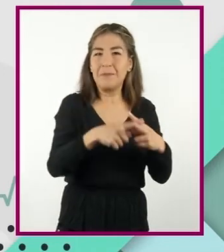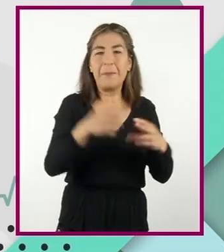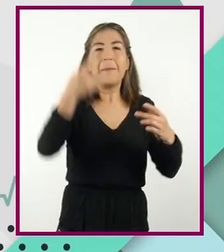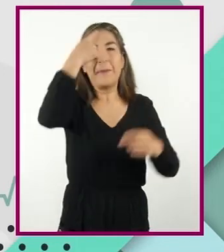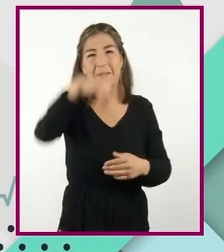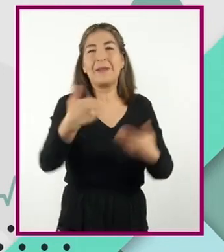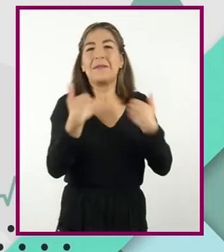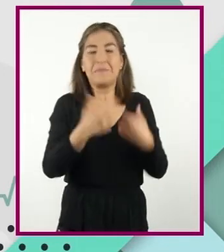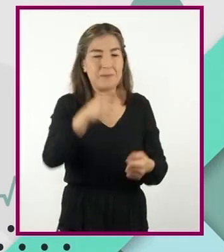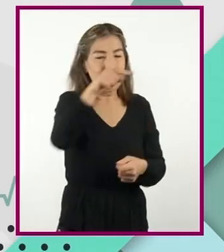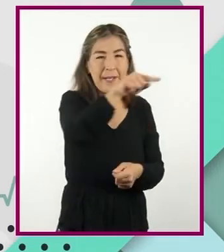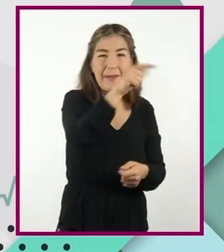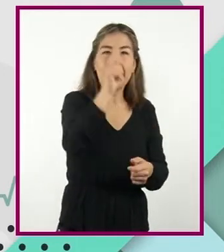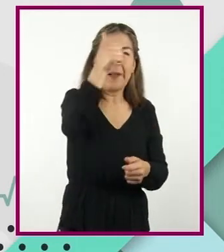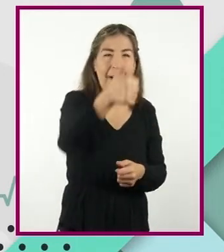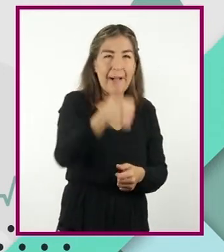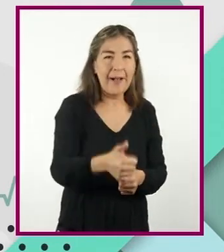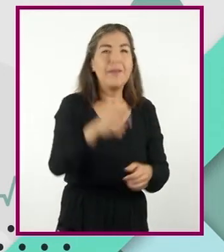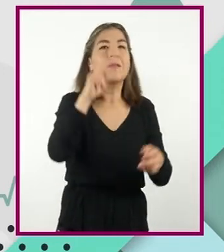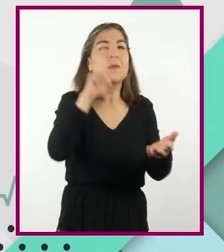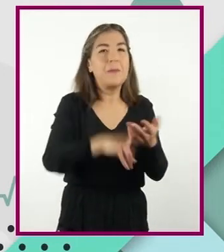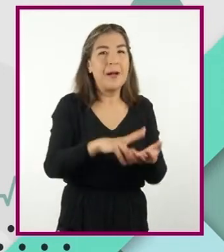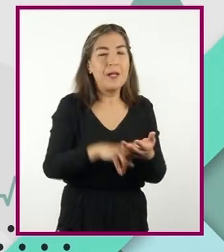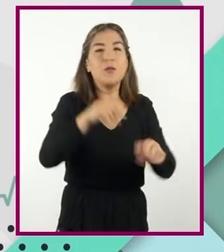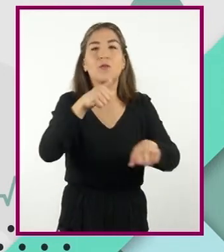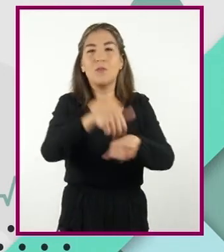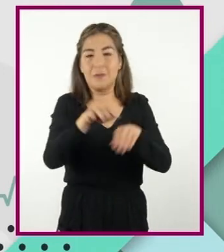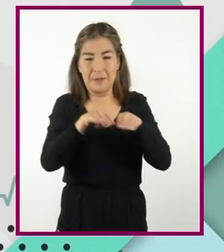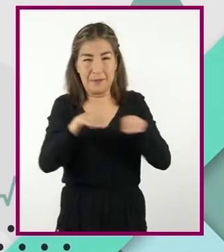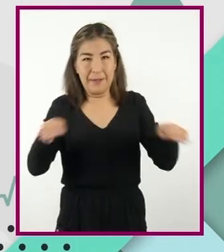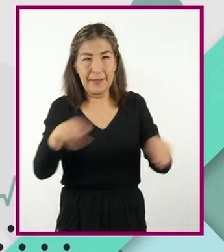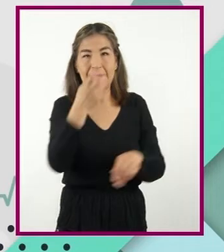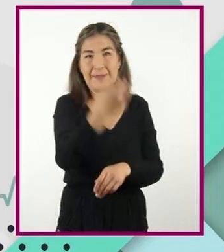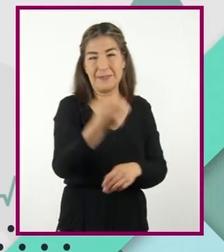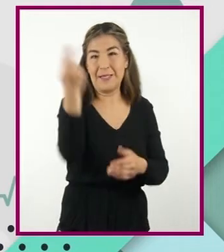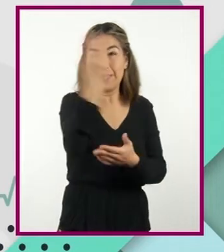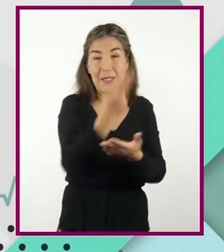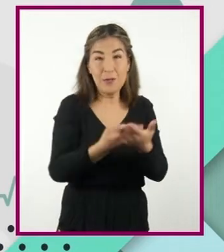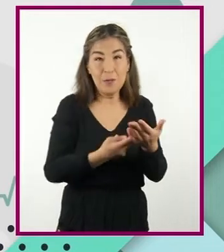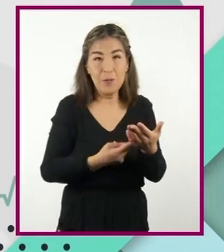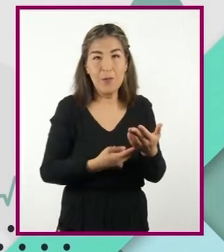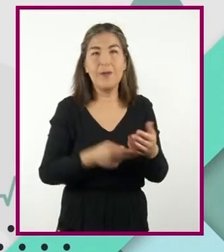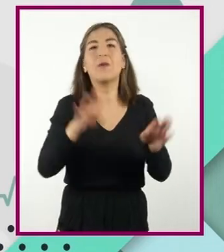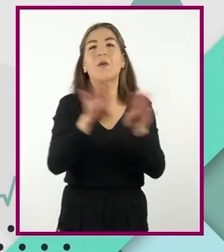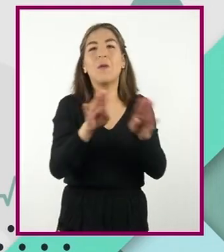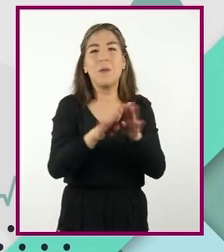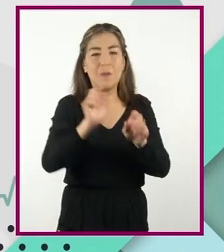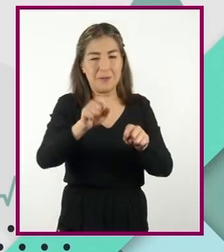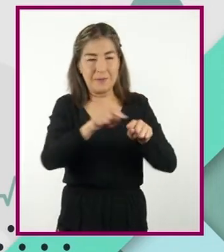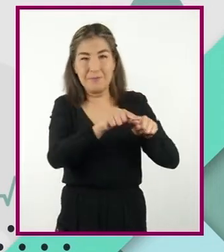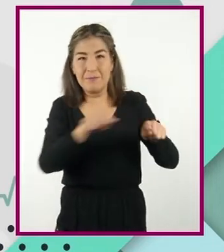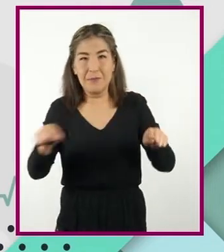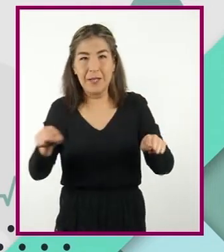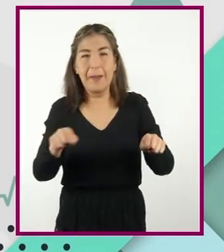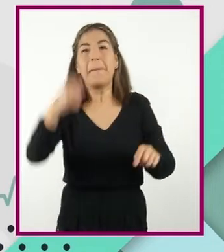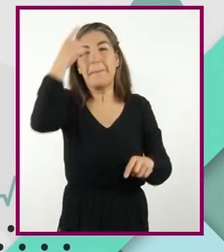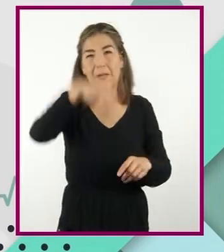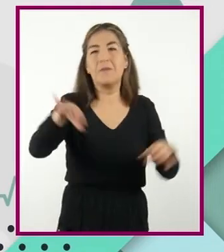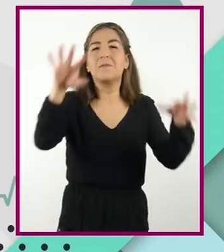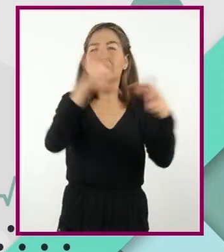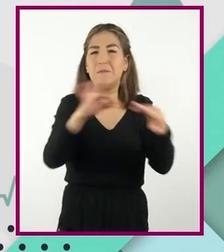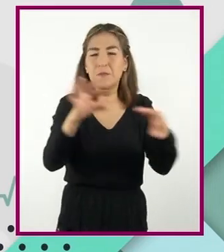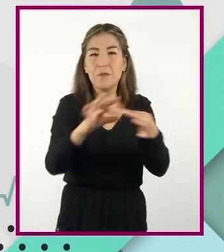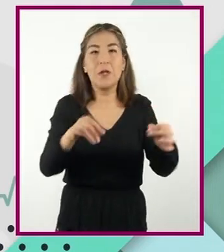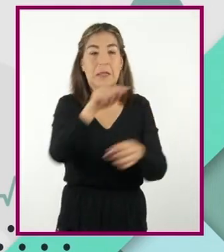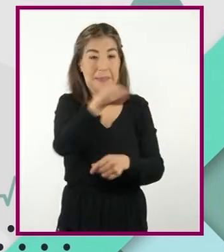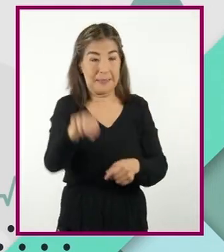uno de los valores de las medidas reales de la cancha en el dibujo a escala y argumentaremos si